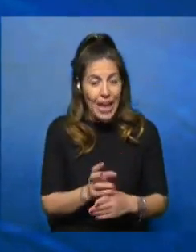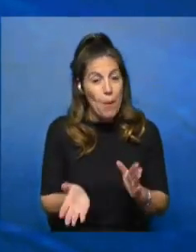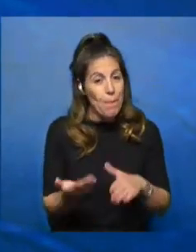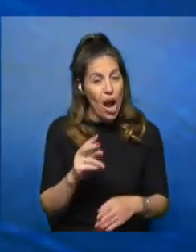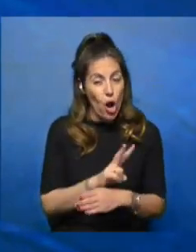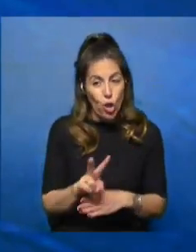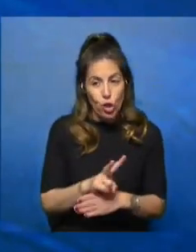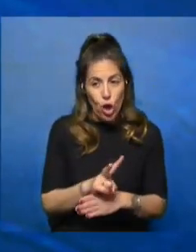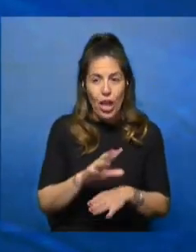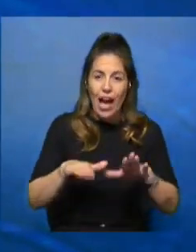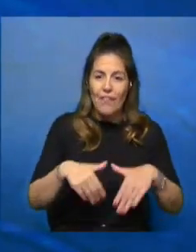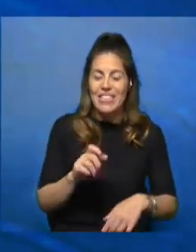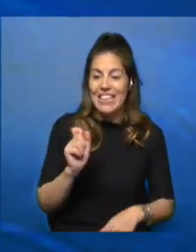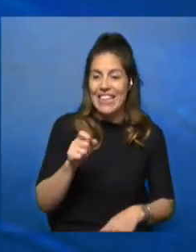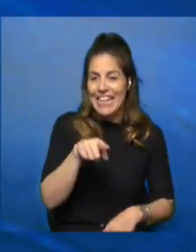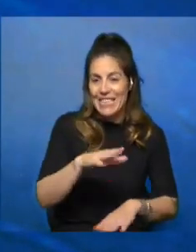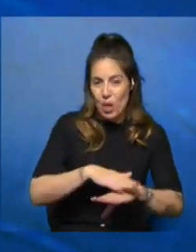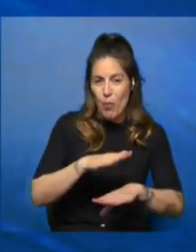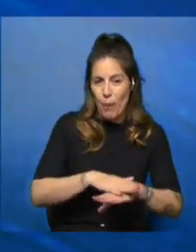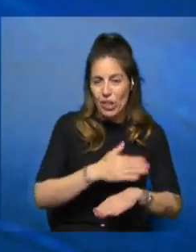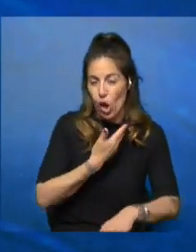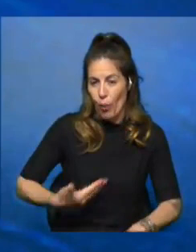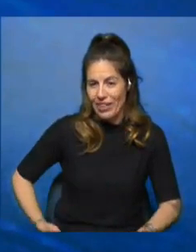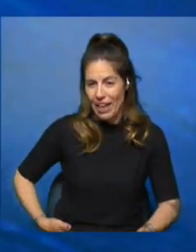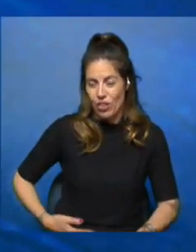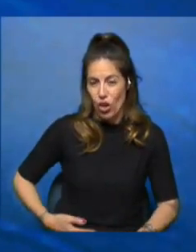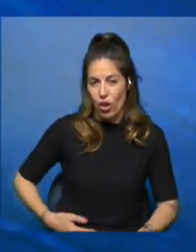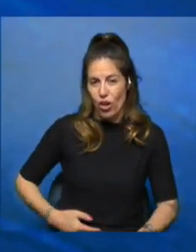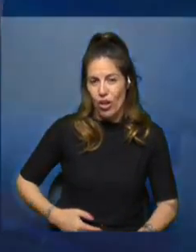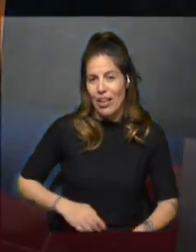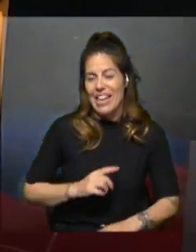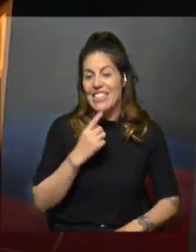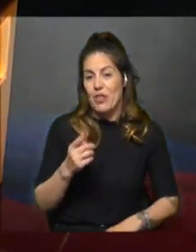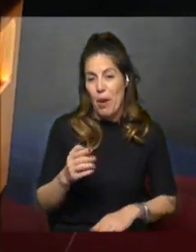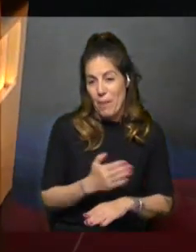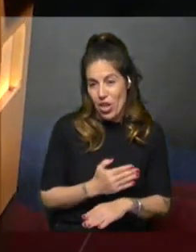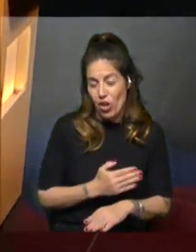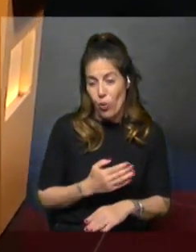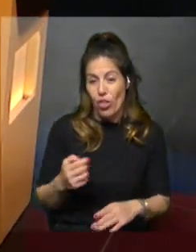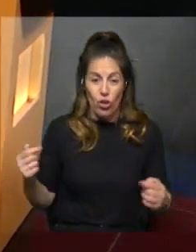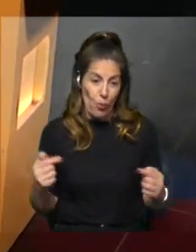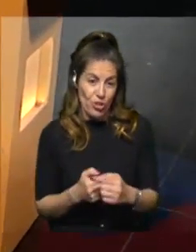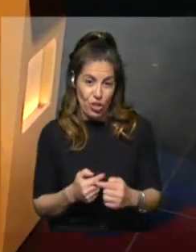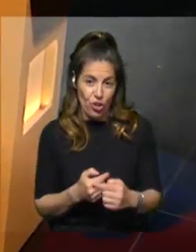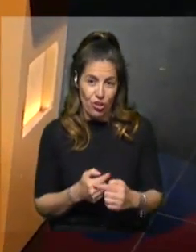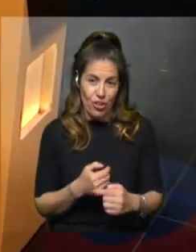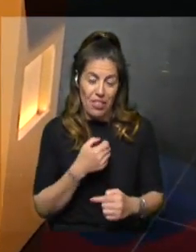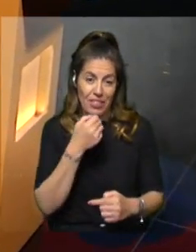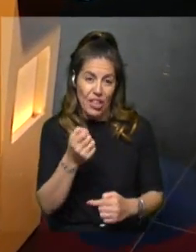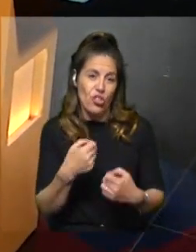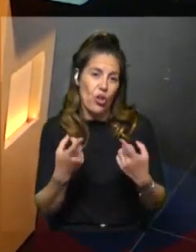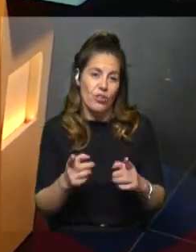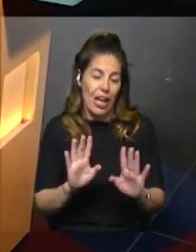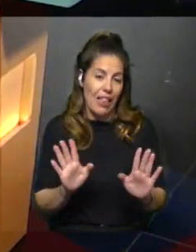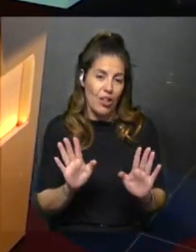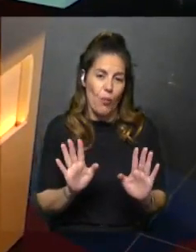suele suceder que a quien en ese momento está gobernando le conviene menos que cuando está haciendo oposición. Digo sin adjudicar oscuras